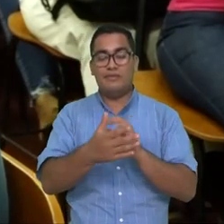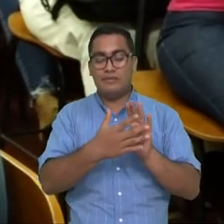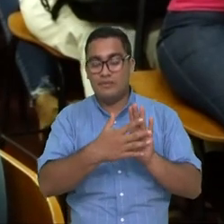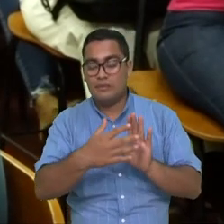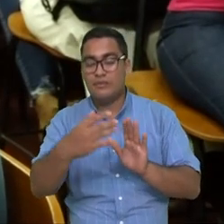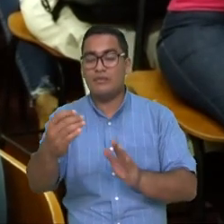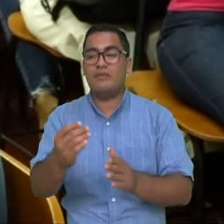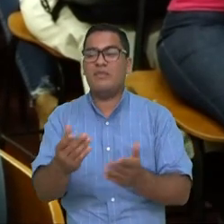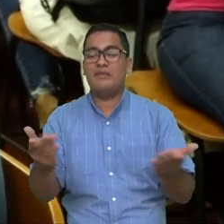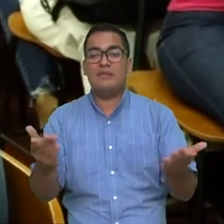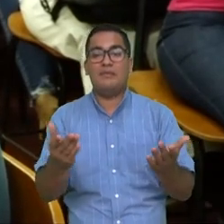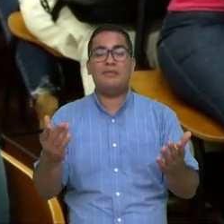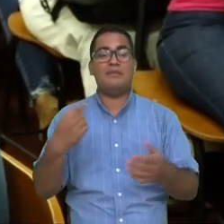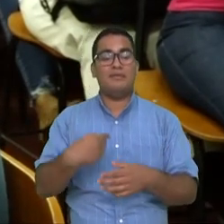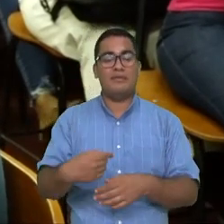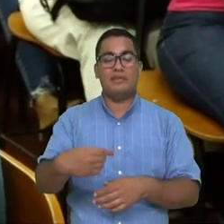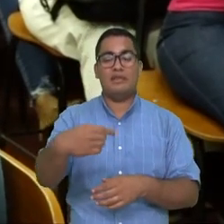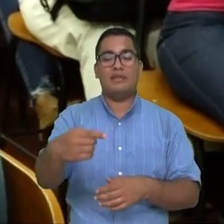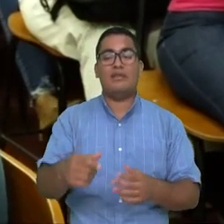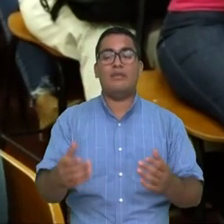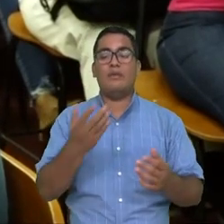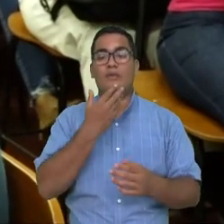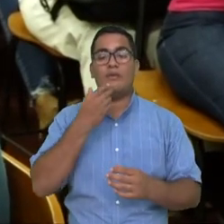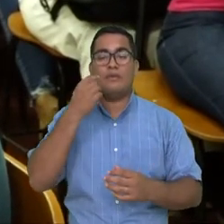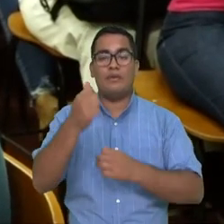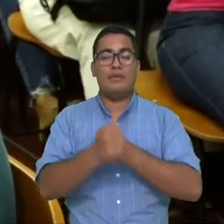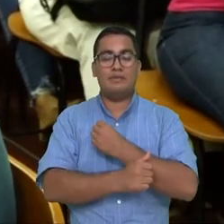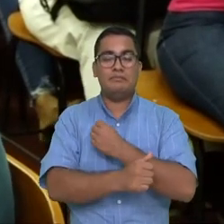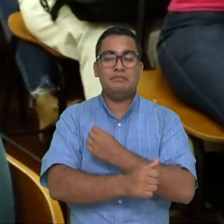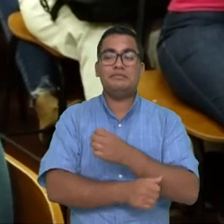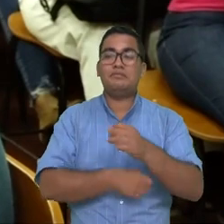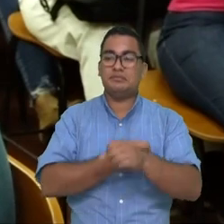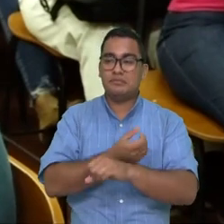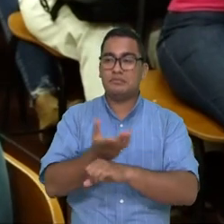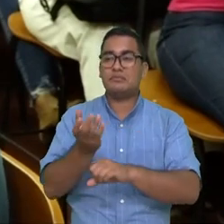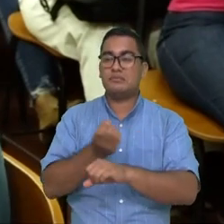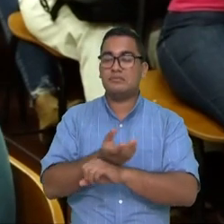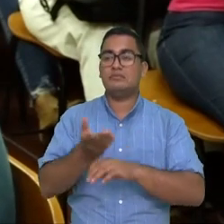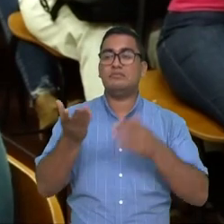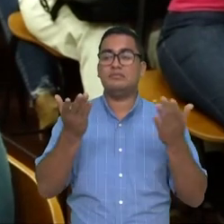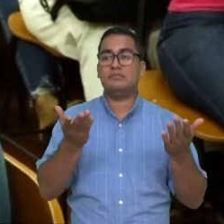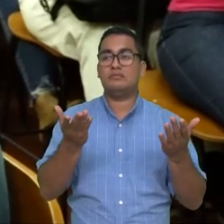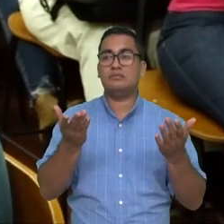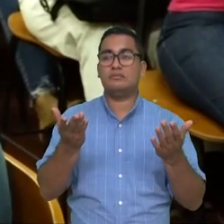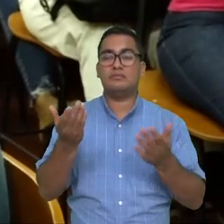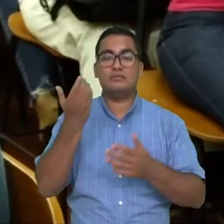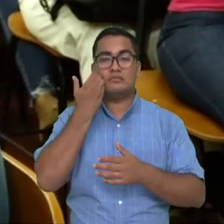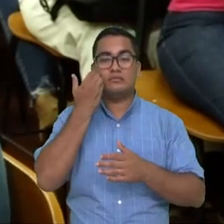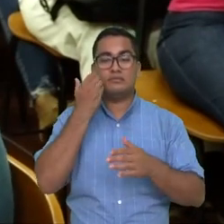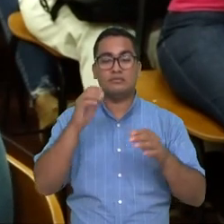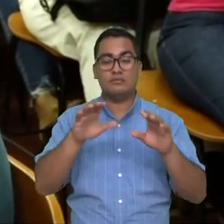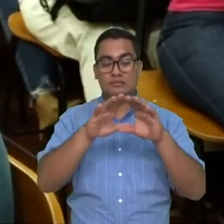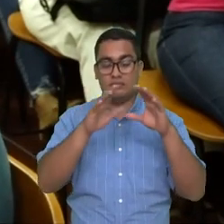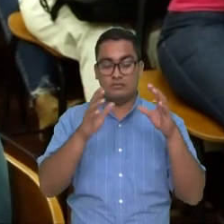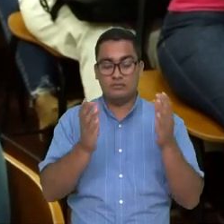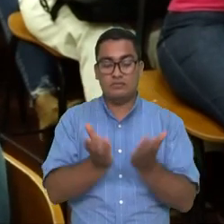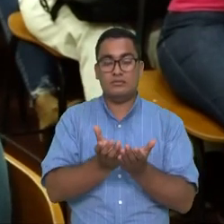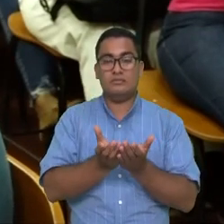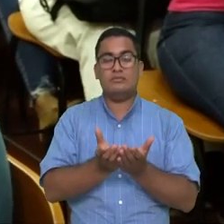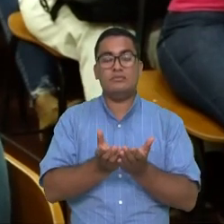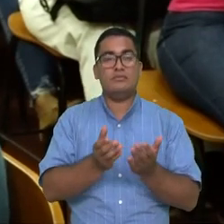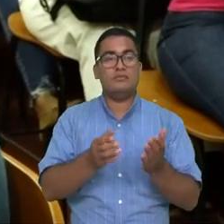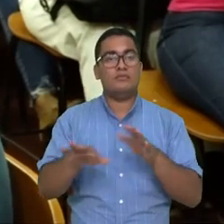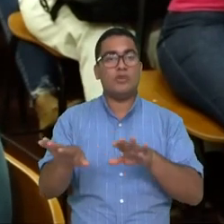Entonces, día a día a los jóvenes les estamos haciendo conciencia de que esta pandemia es a nivel mundial, que no la podemos